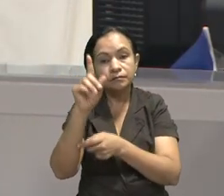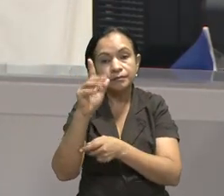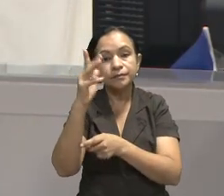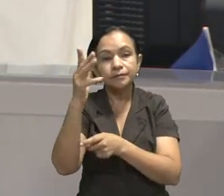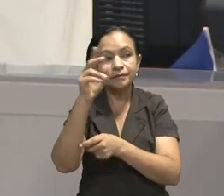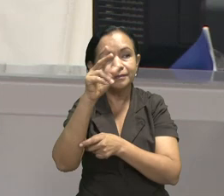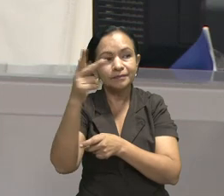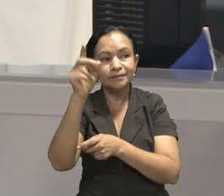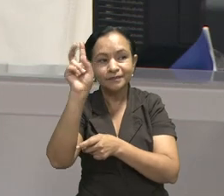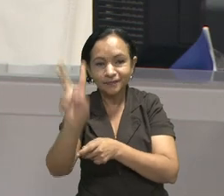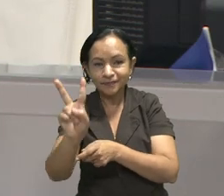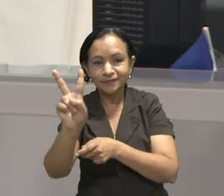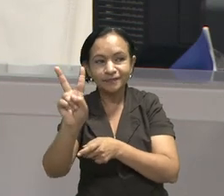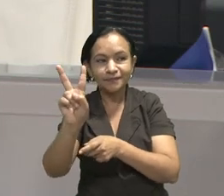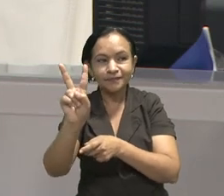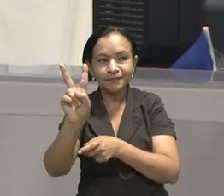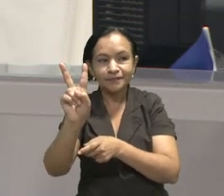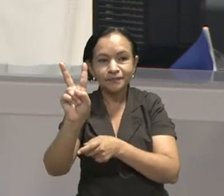junio